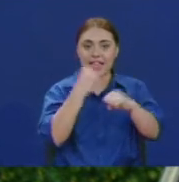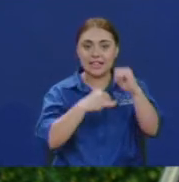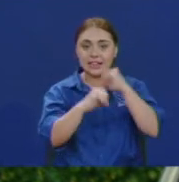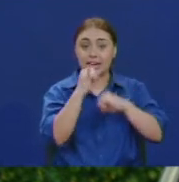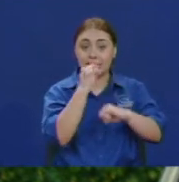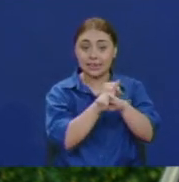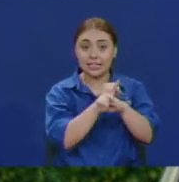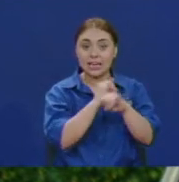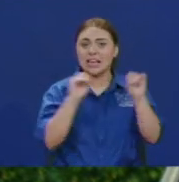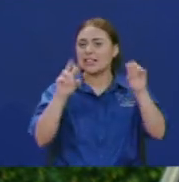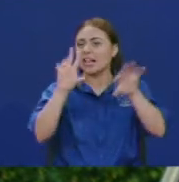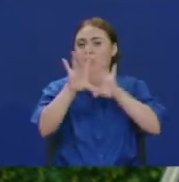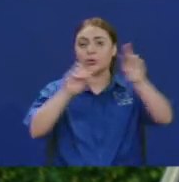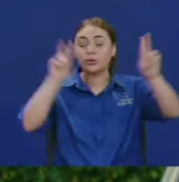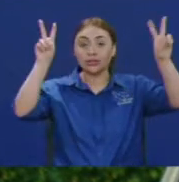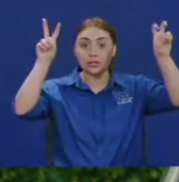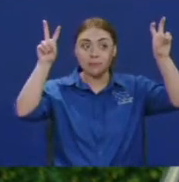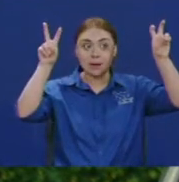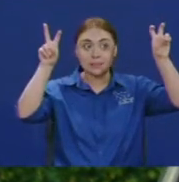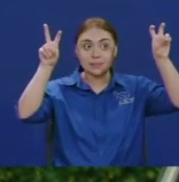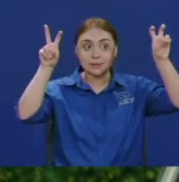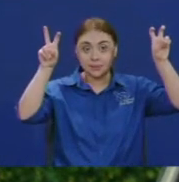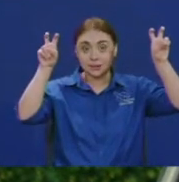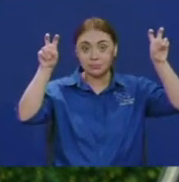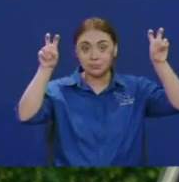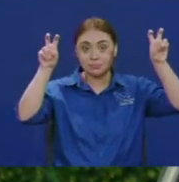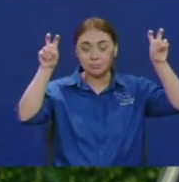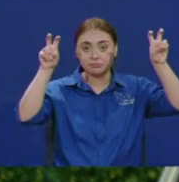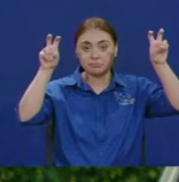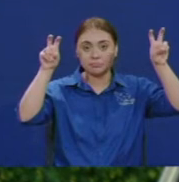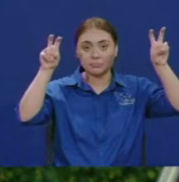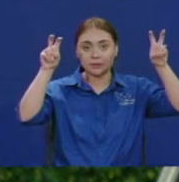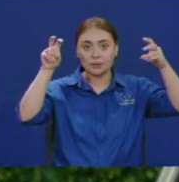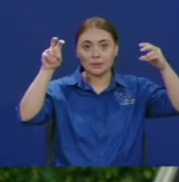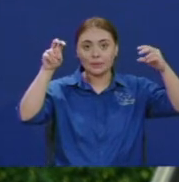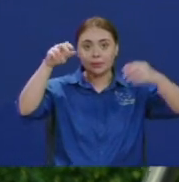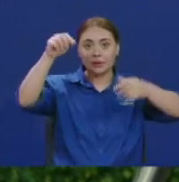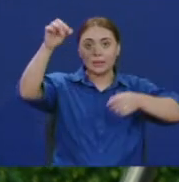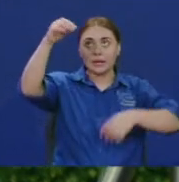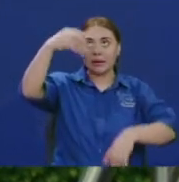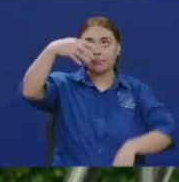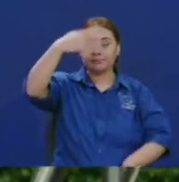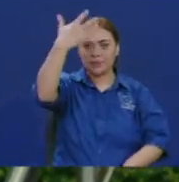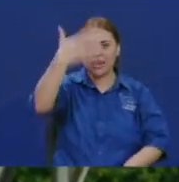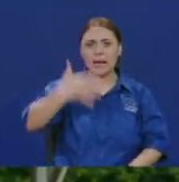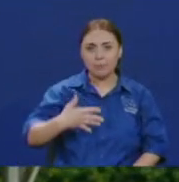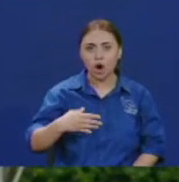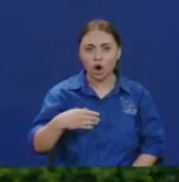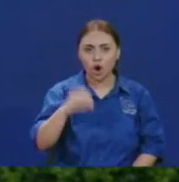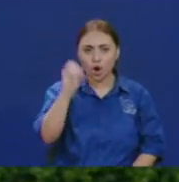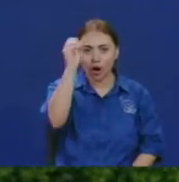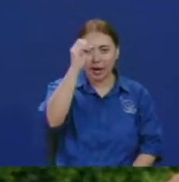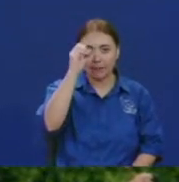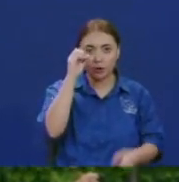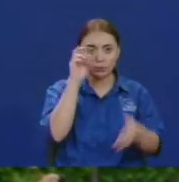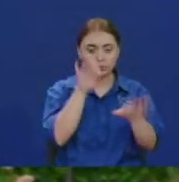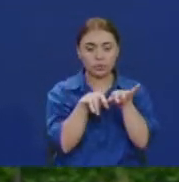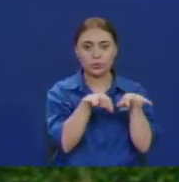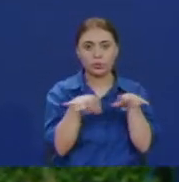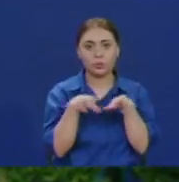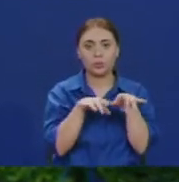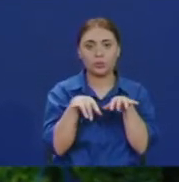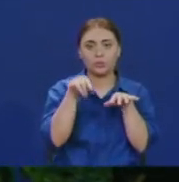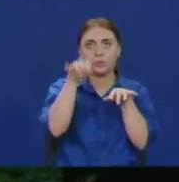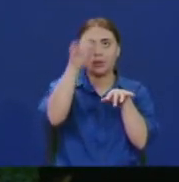algunos temas que quedan abiertos en los periódicos, ¿verdad? Que hubo, no sé, ponen una noticia y